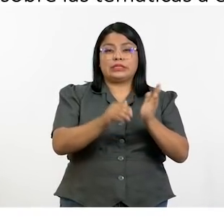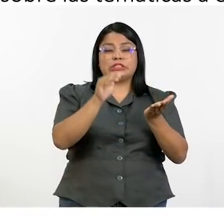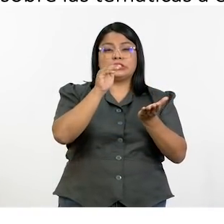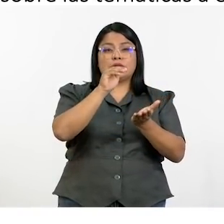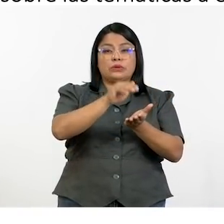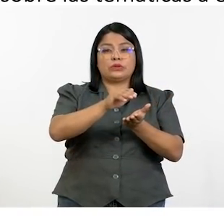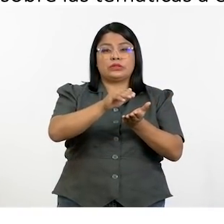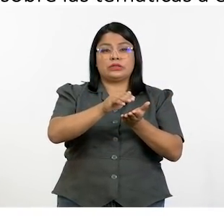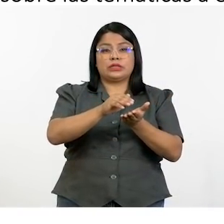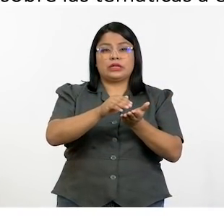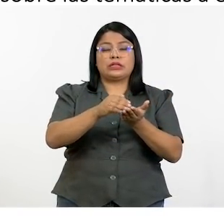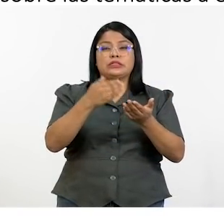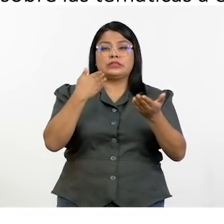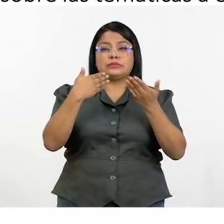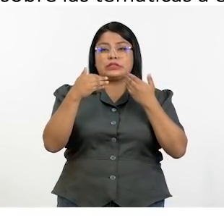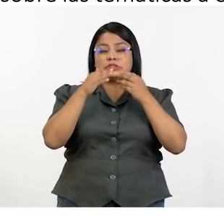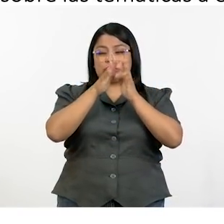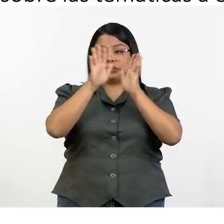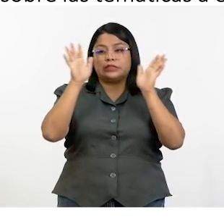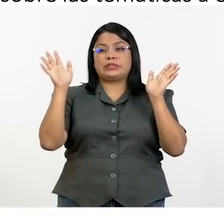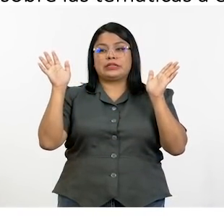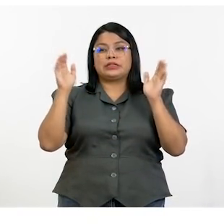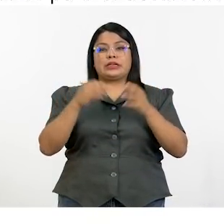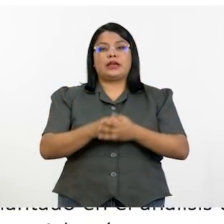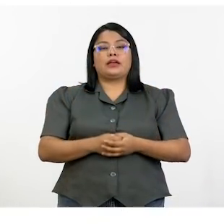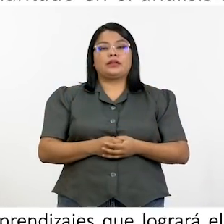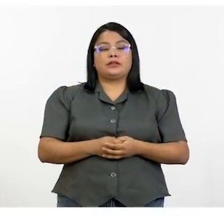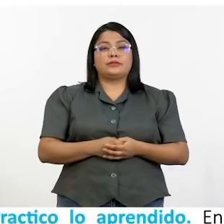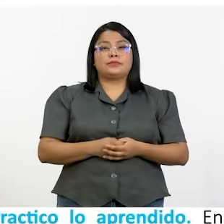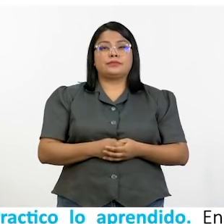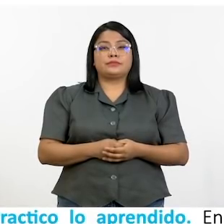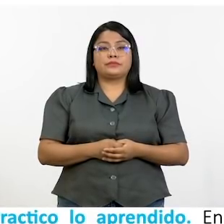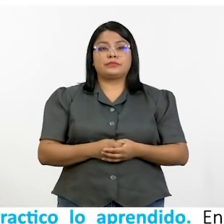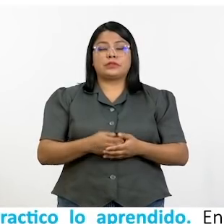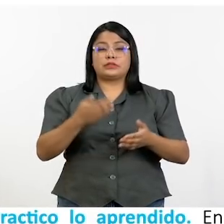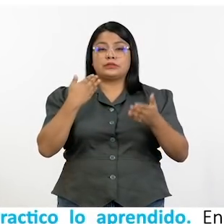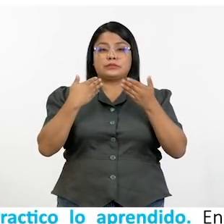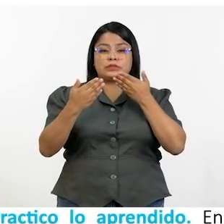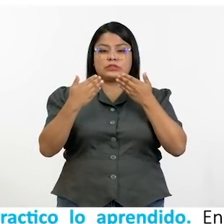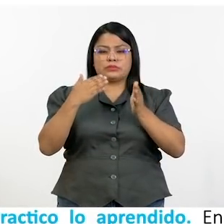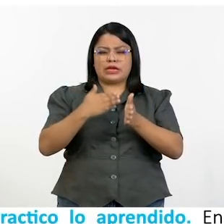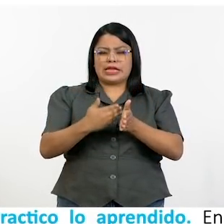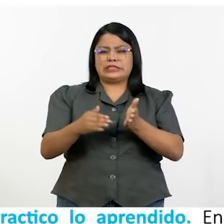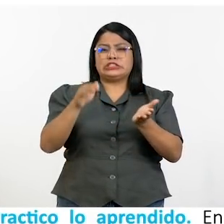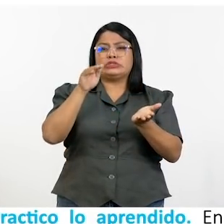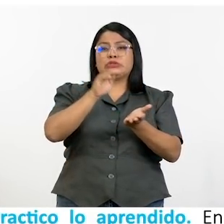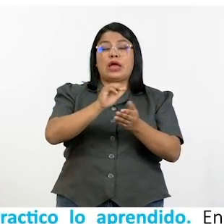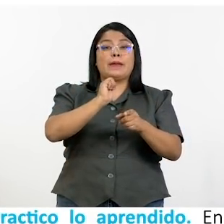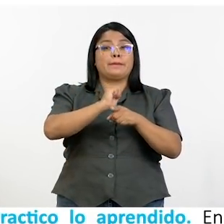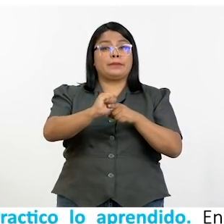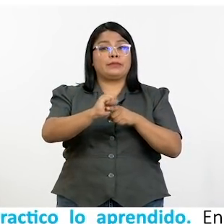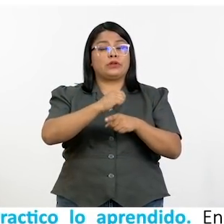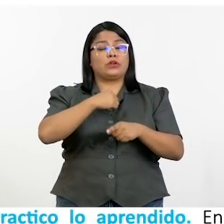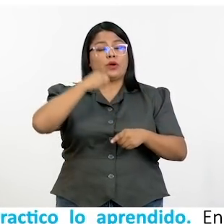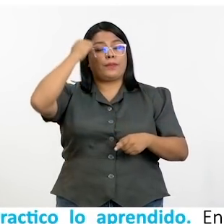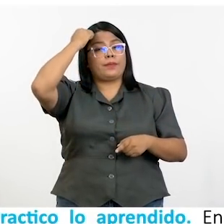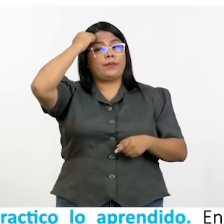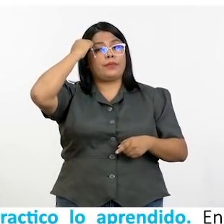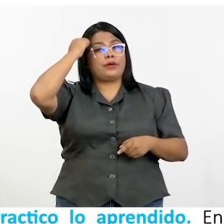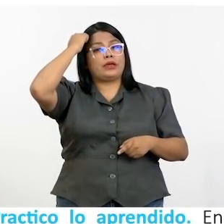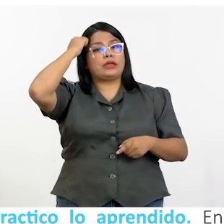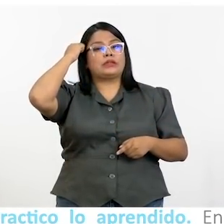competencias de unidad y orientaciones generales, orientaciones para entradas de unidad y practico lo